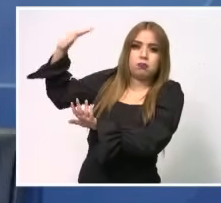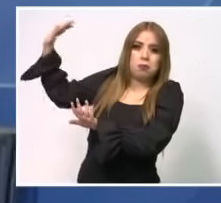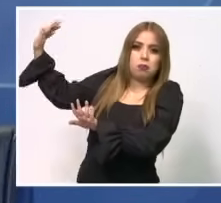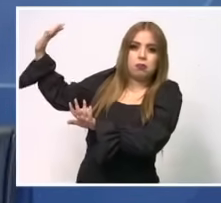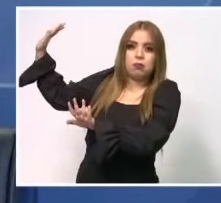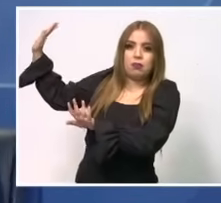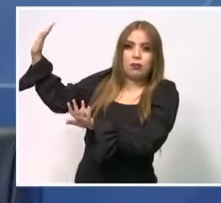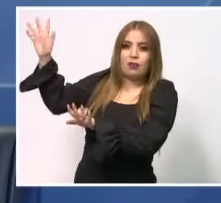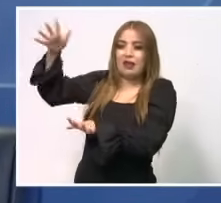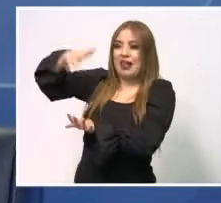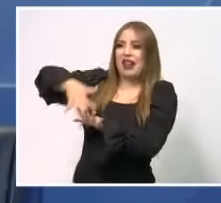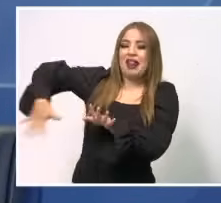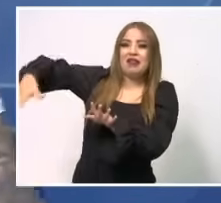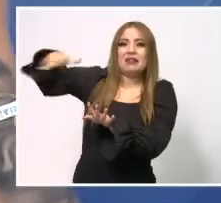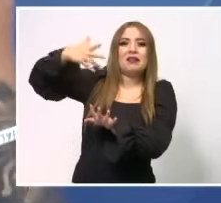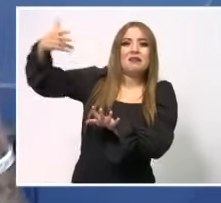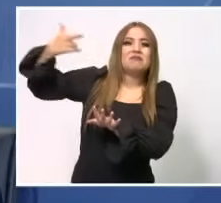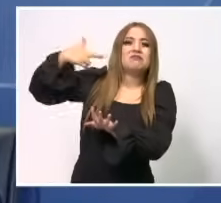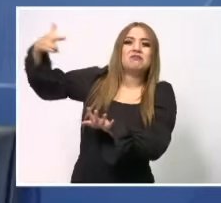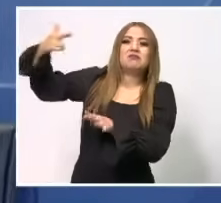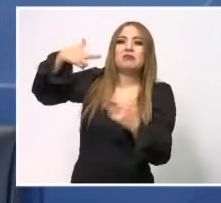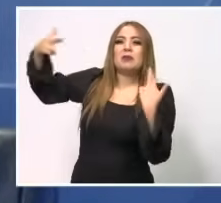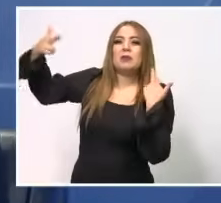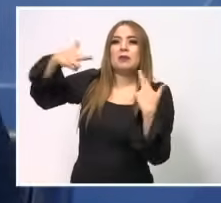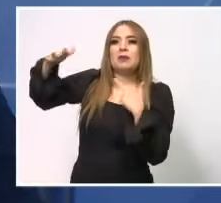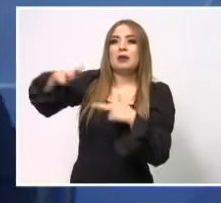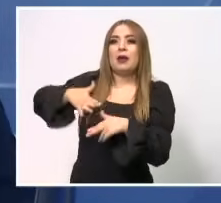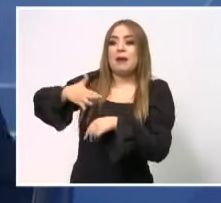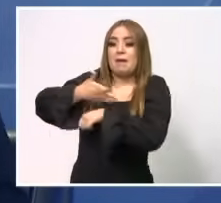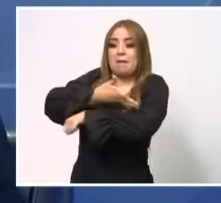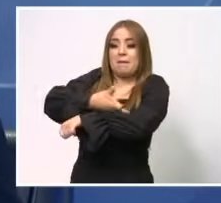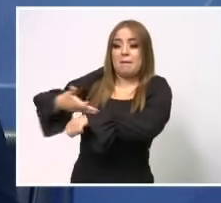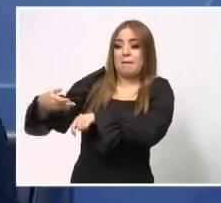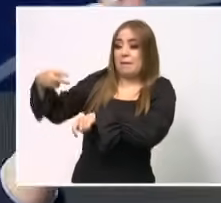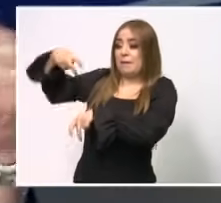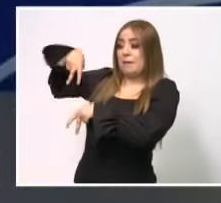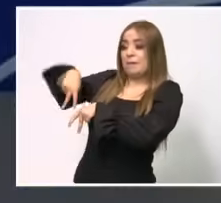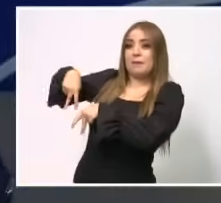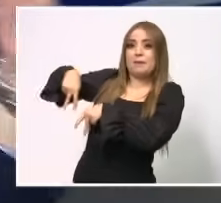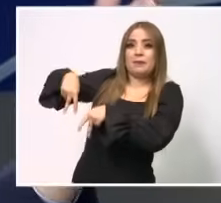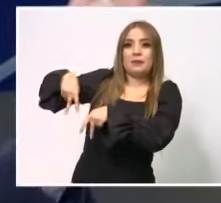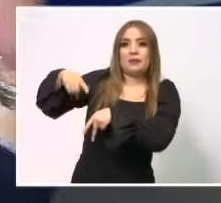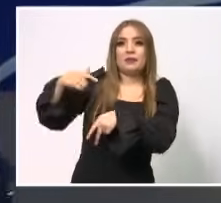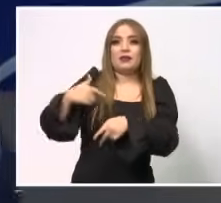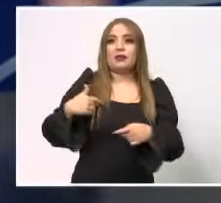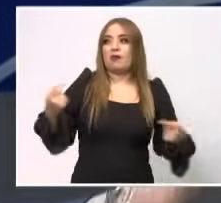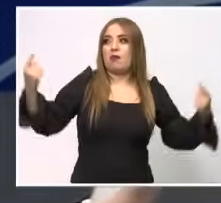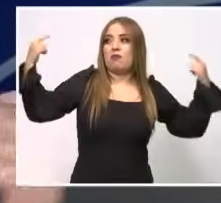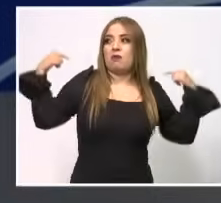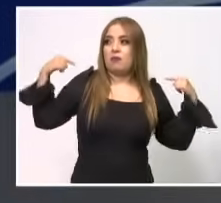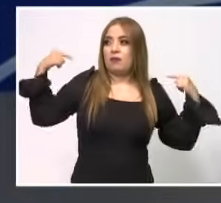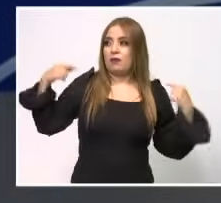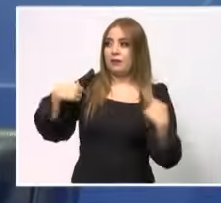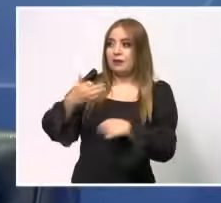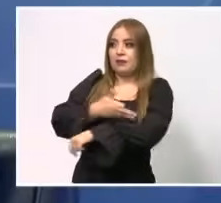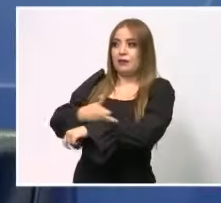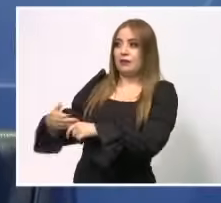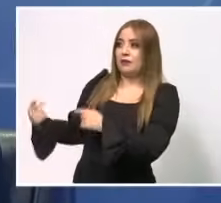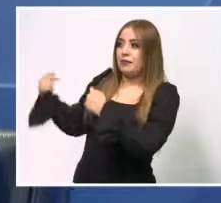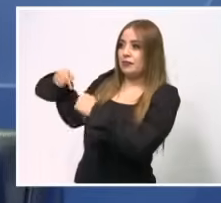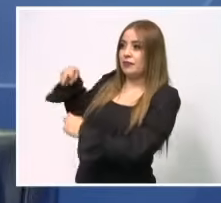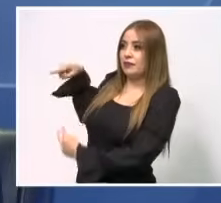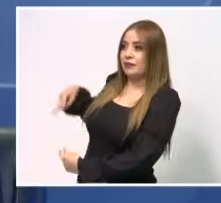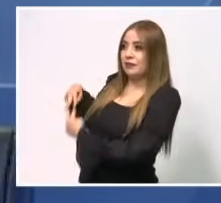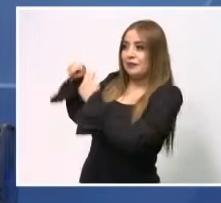evidentemente por el ruido y por el aficionado pero mi familia que estaba arriba Sí claro porque tú lo ves de espaldas y tu familia de frente Exactamente lo